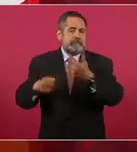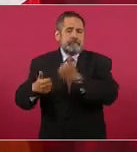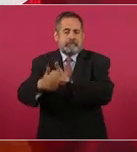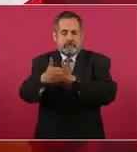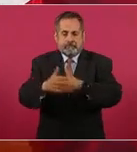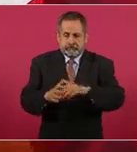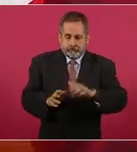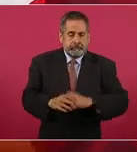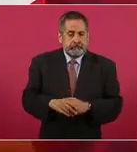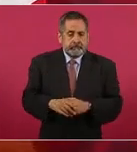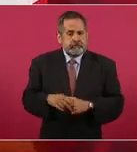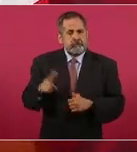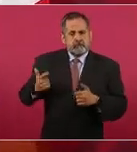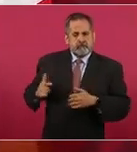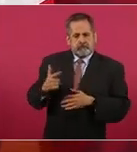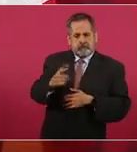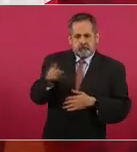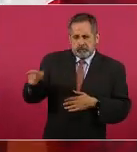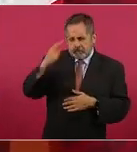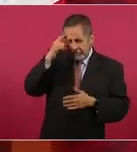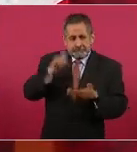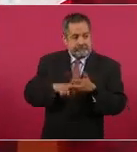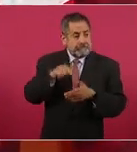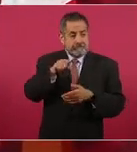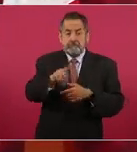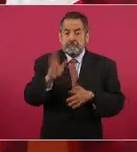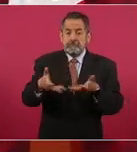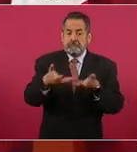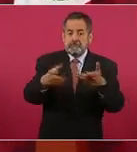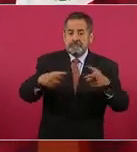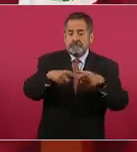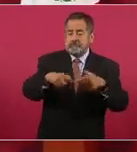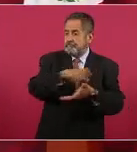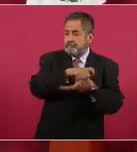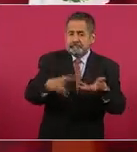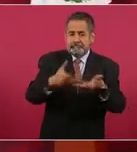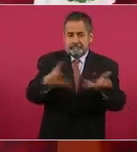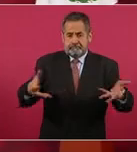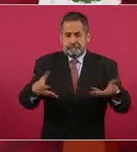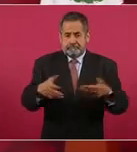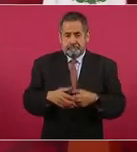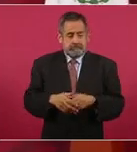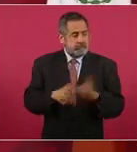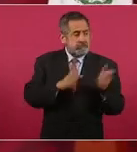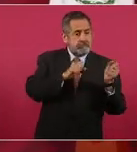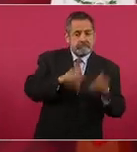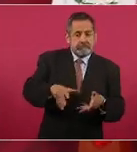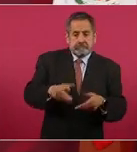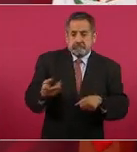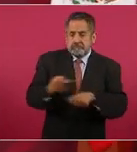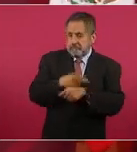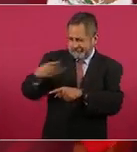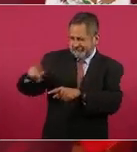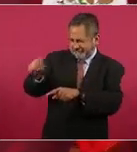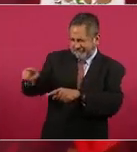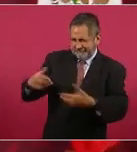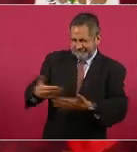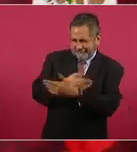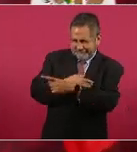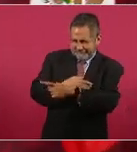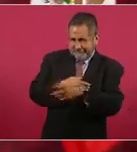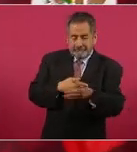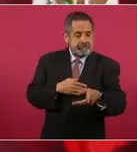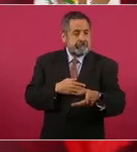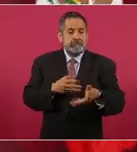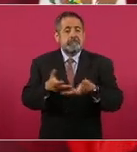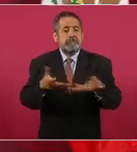en Guanajuato, en tu estado, hasta compraron un terreno. Ahí se quedó. Se quedó y lo pagaron bien,